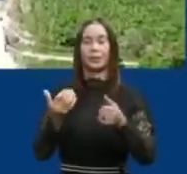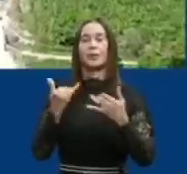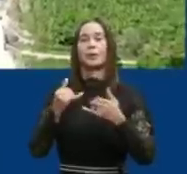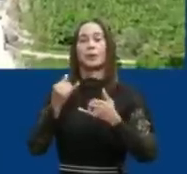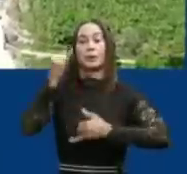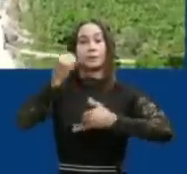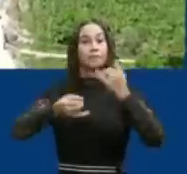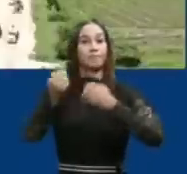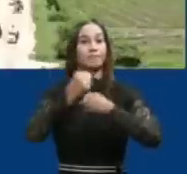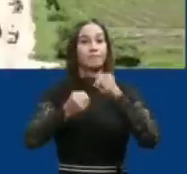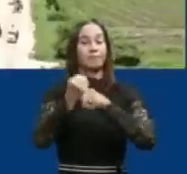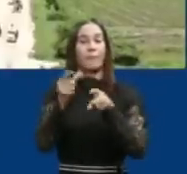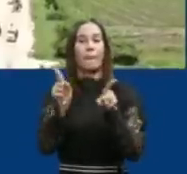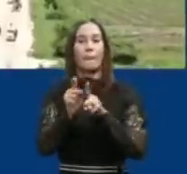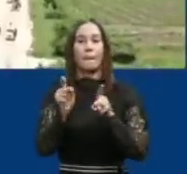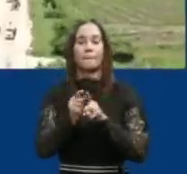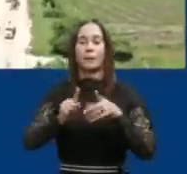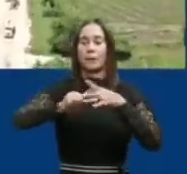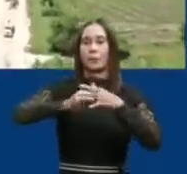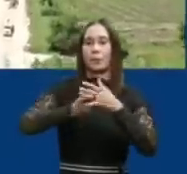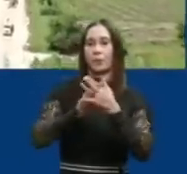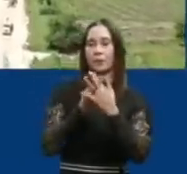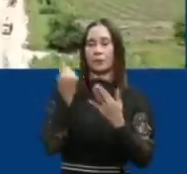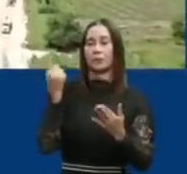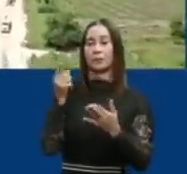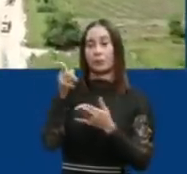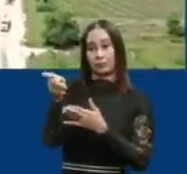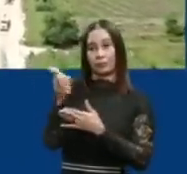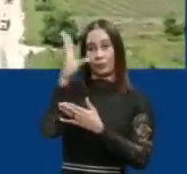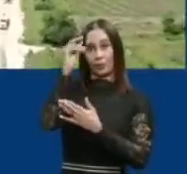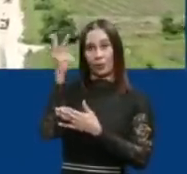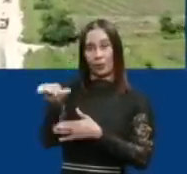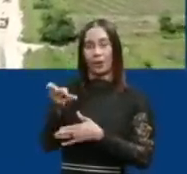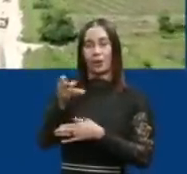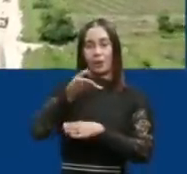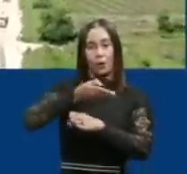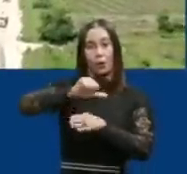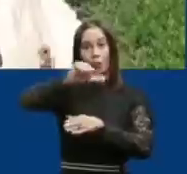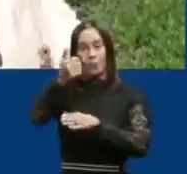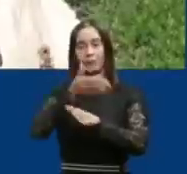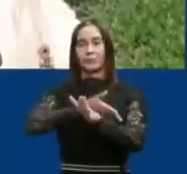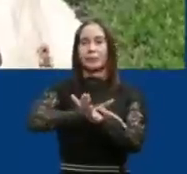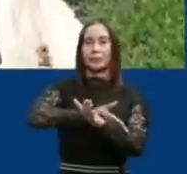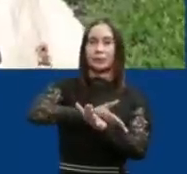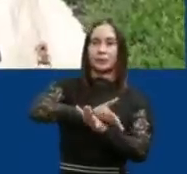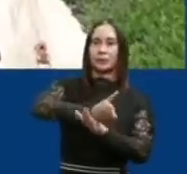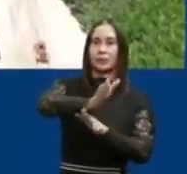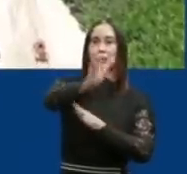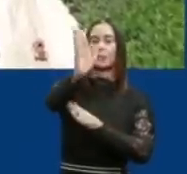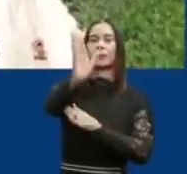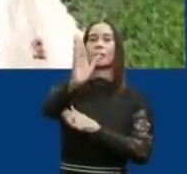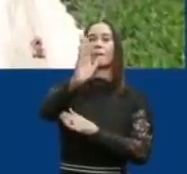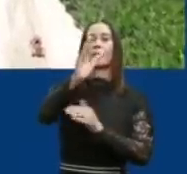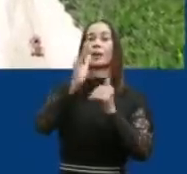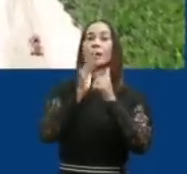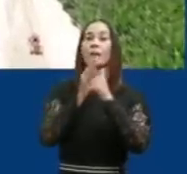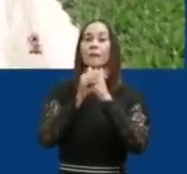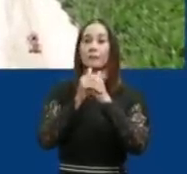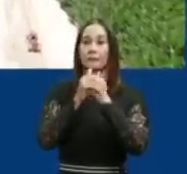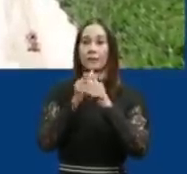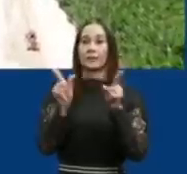vamos a inaugurar, Milcíades y Julito, la circunvalación de Baní